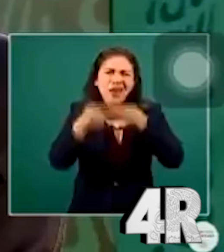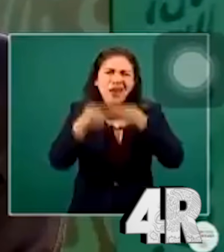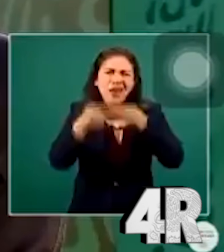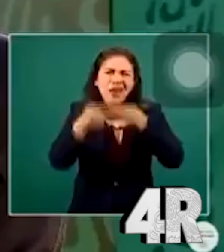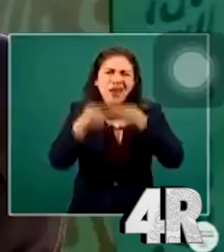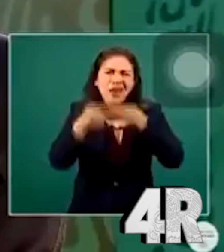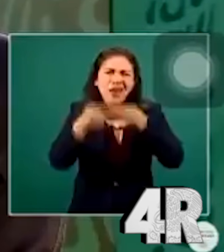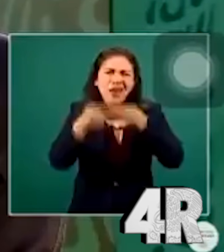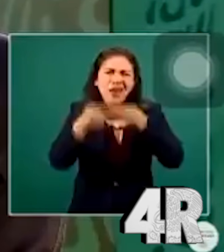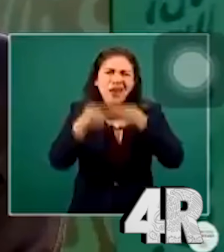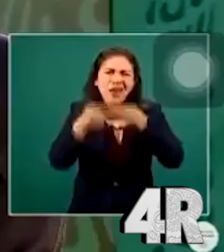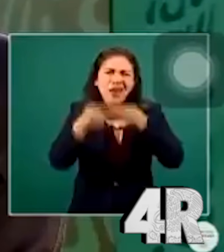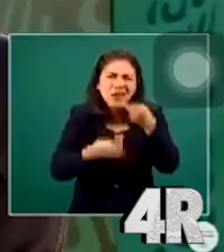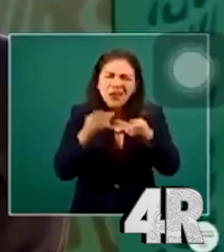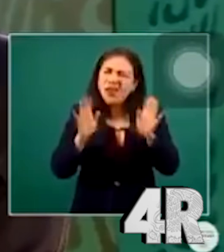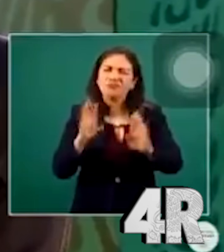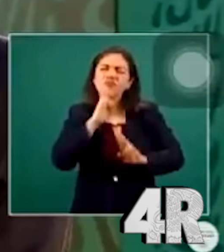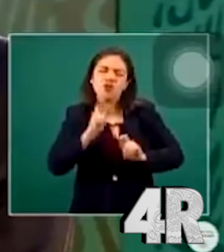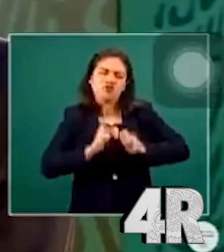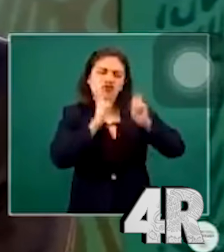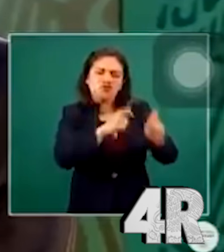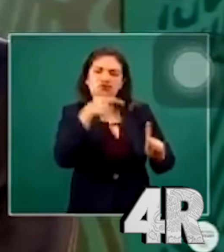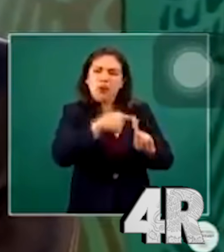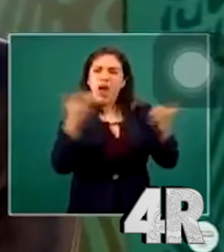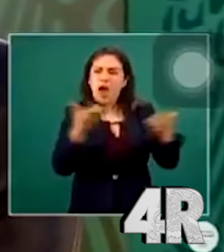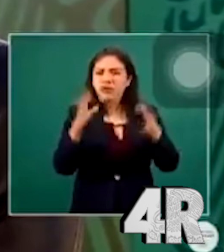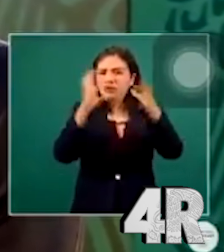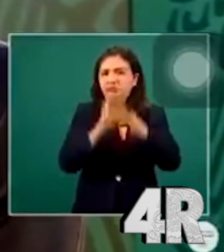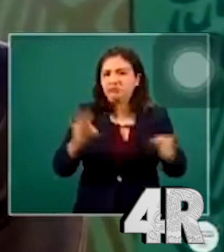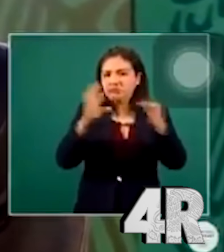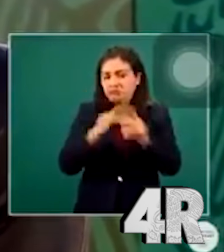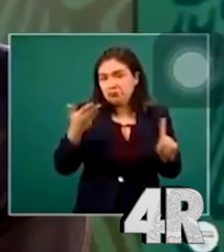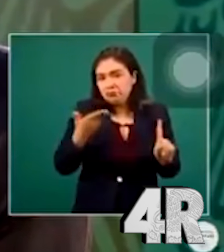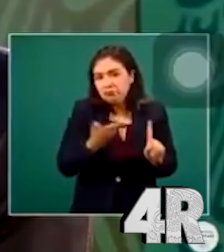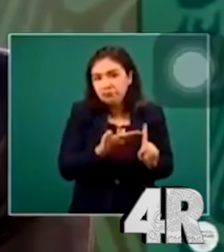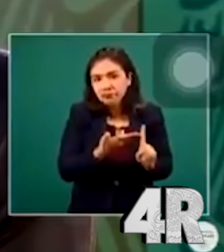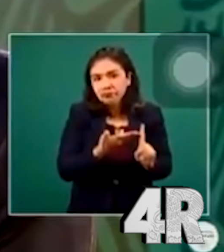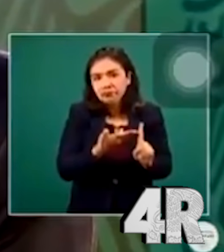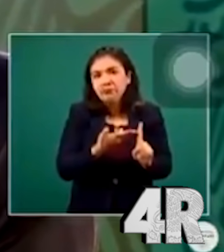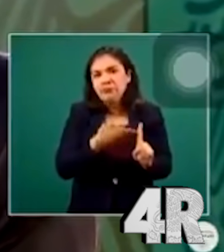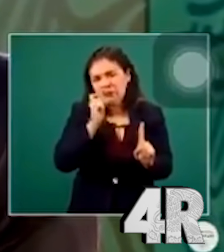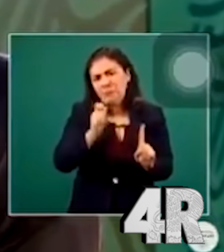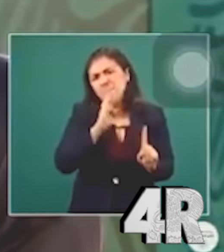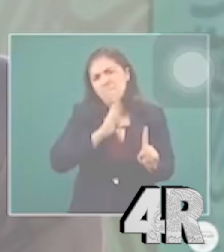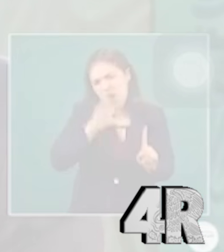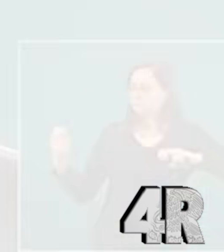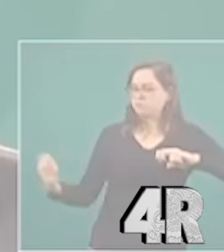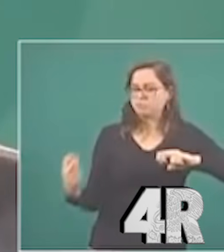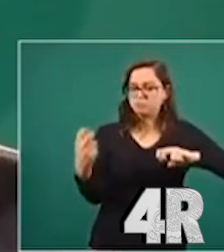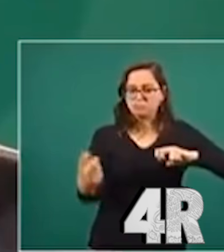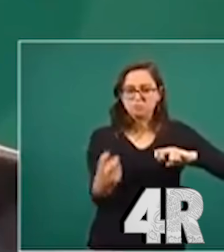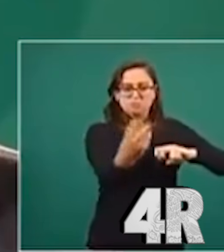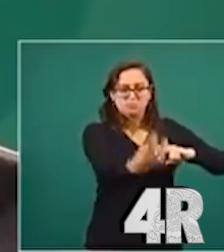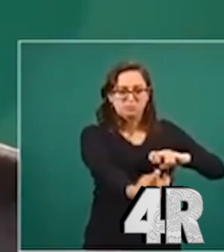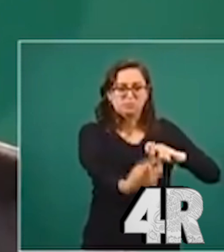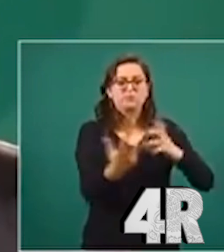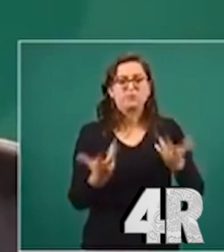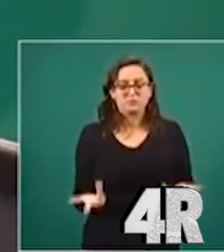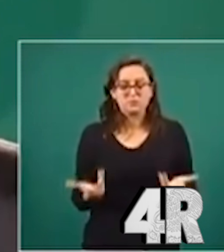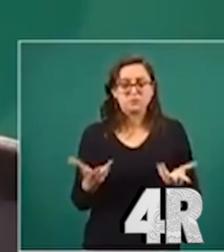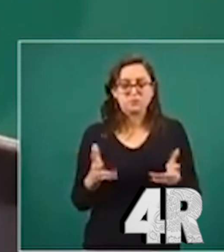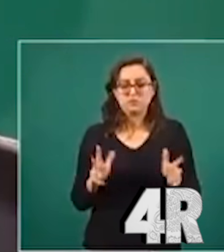prefiero que él sea el que lo explique. Eso es mejor. Y pues sí,